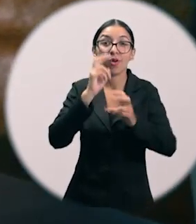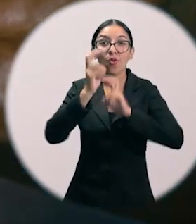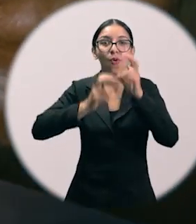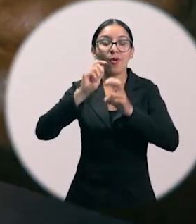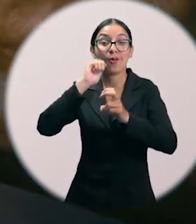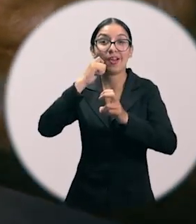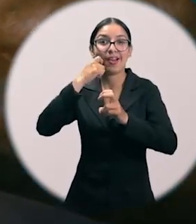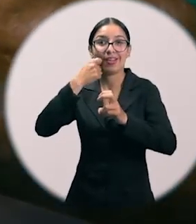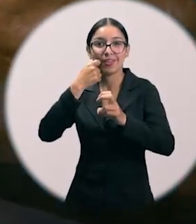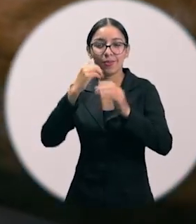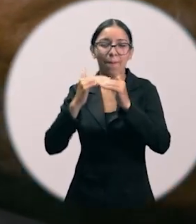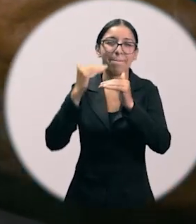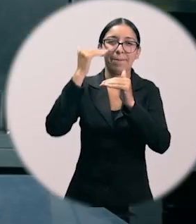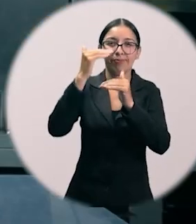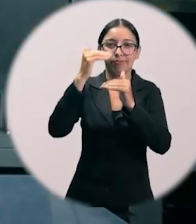arriba.